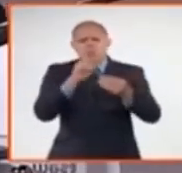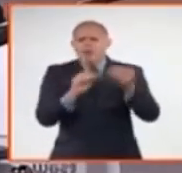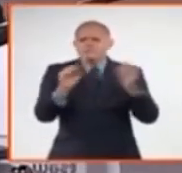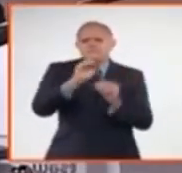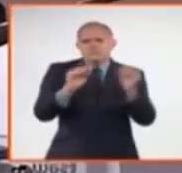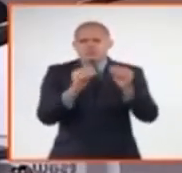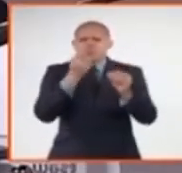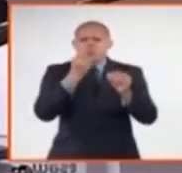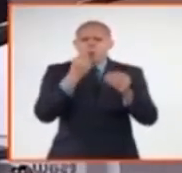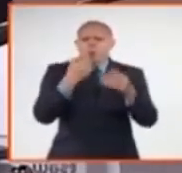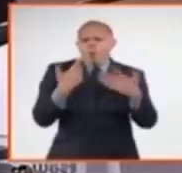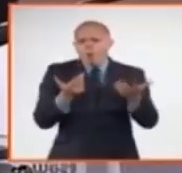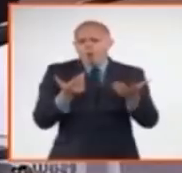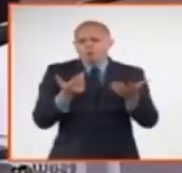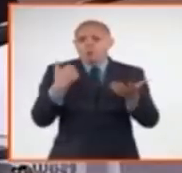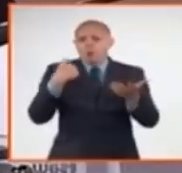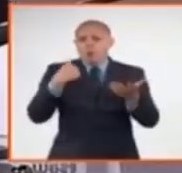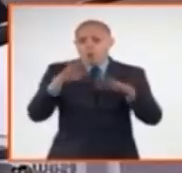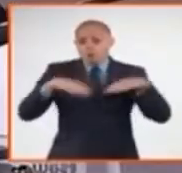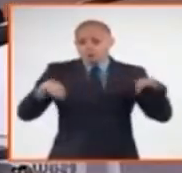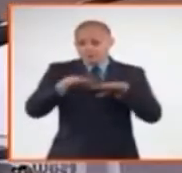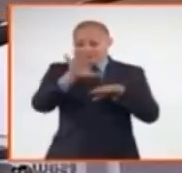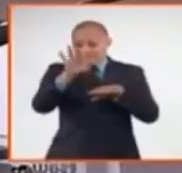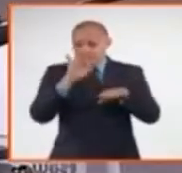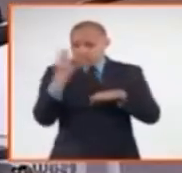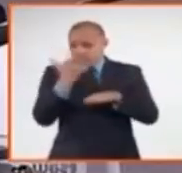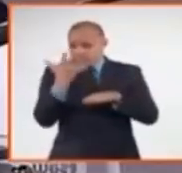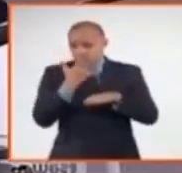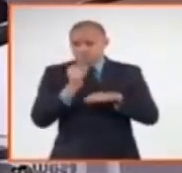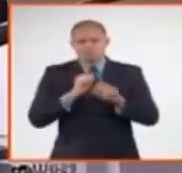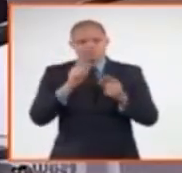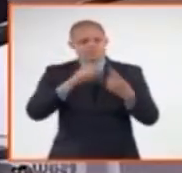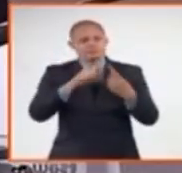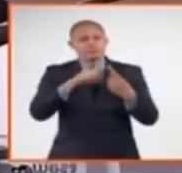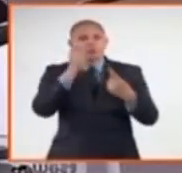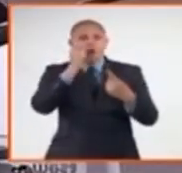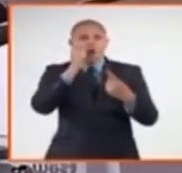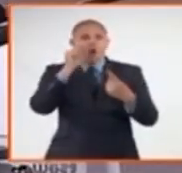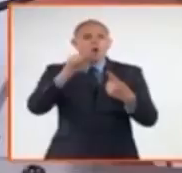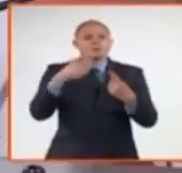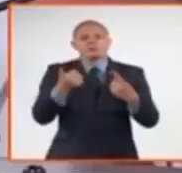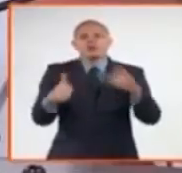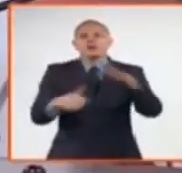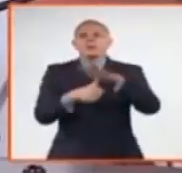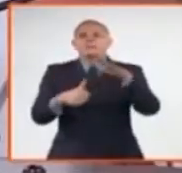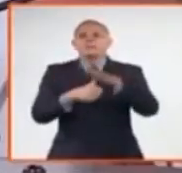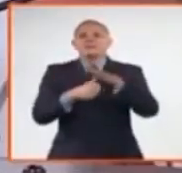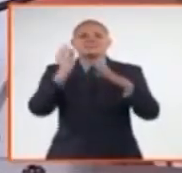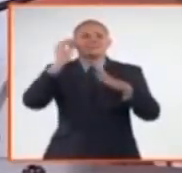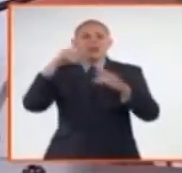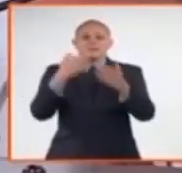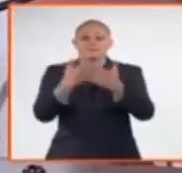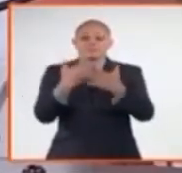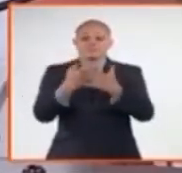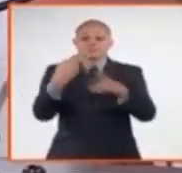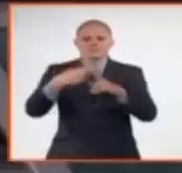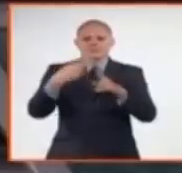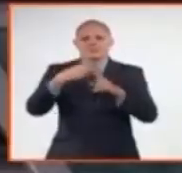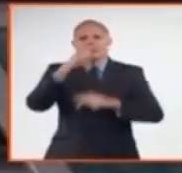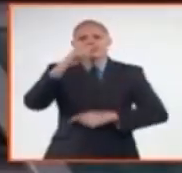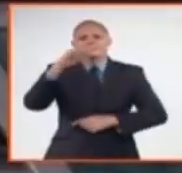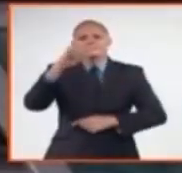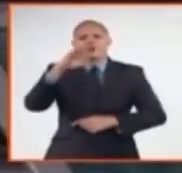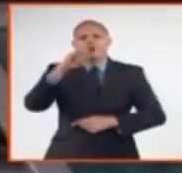placer de estar compartiendo con el doctor eduardo martínez díaz presidente de bio cuba farm a la doctora marta ayala ávila